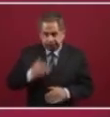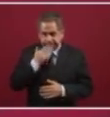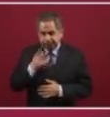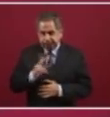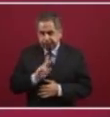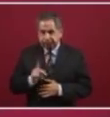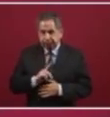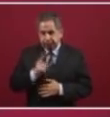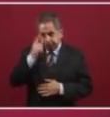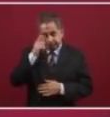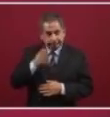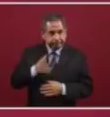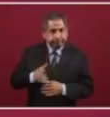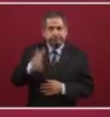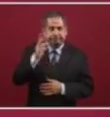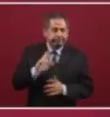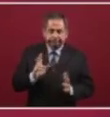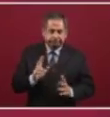la guerra comercial.